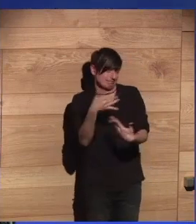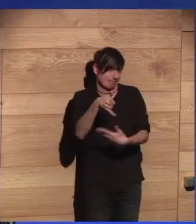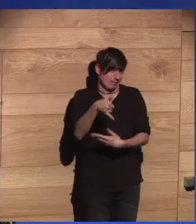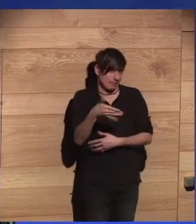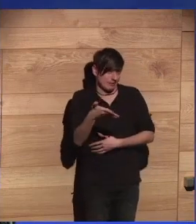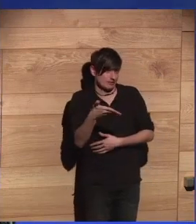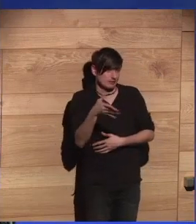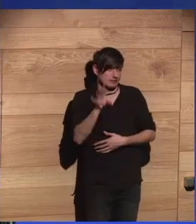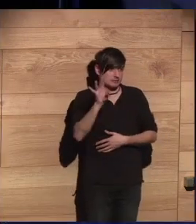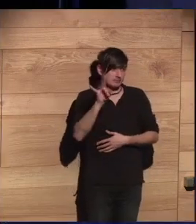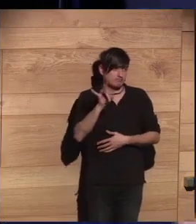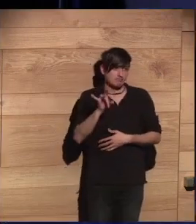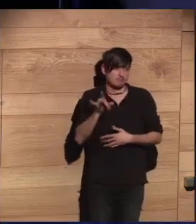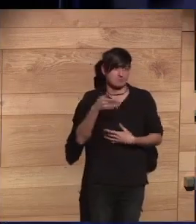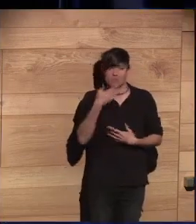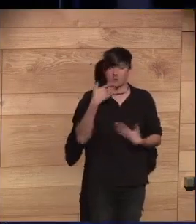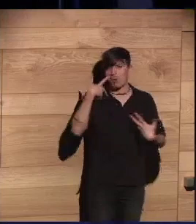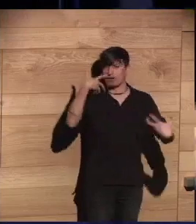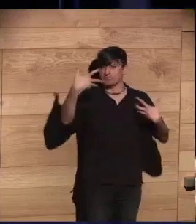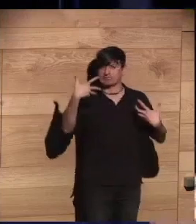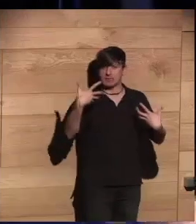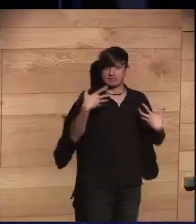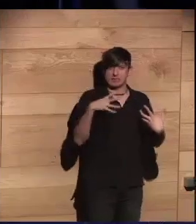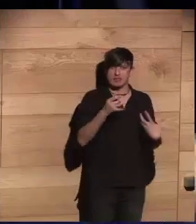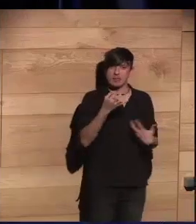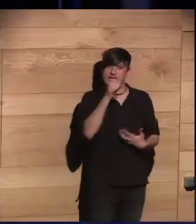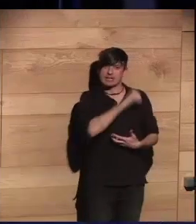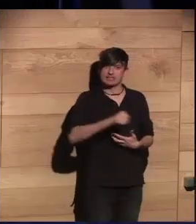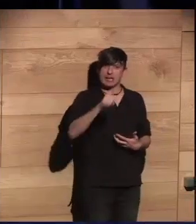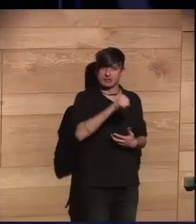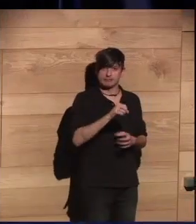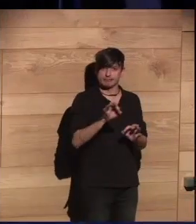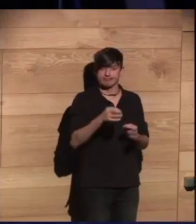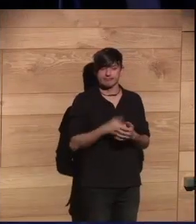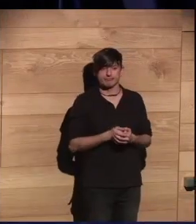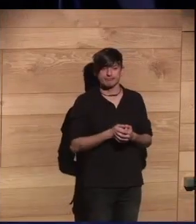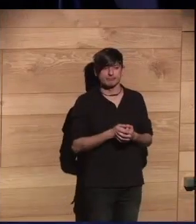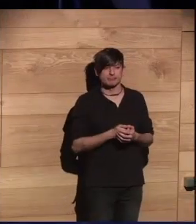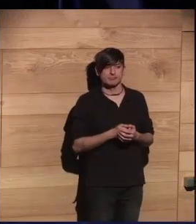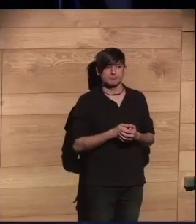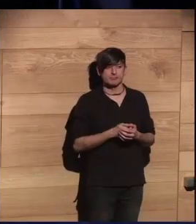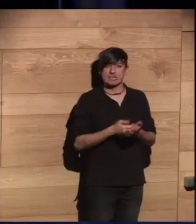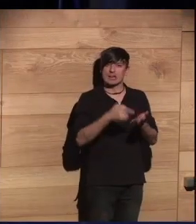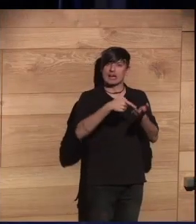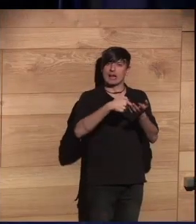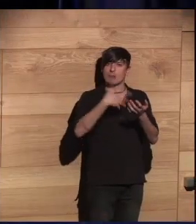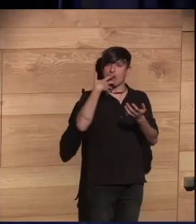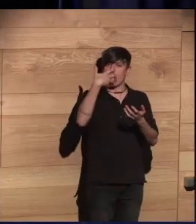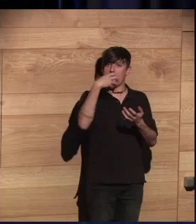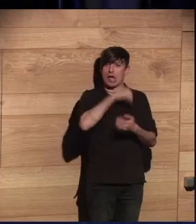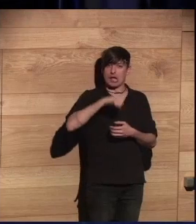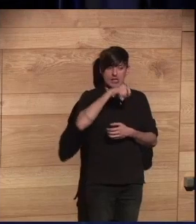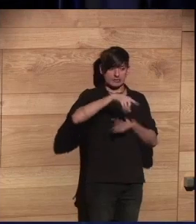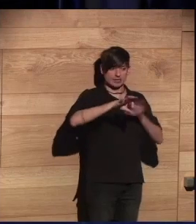lo resaltaba. Ella tenía que bailar, cantar y declamar, que tampoco era su lado fuerte, sí, ¿no? Entonces, claro, el reclamo de Pastora Imperio aquí en Madrid,